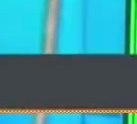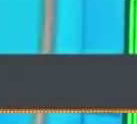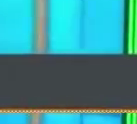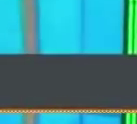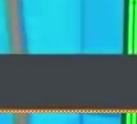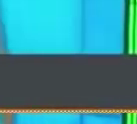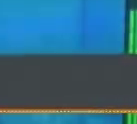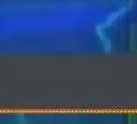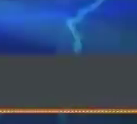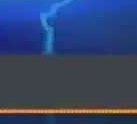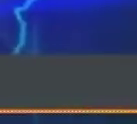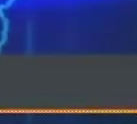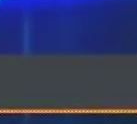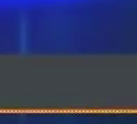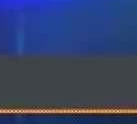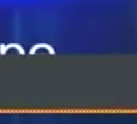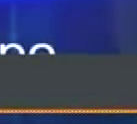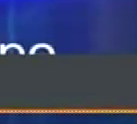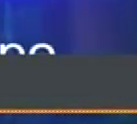economic recovery?